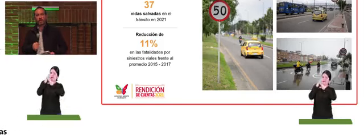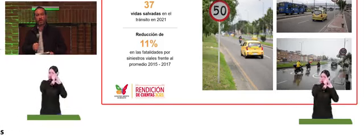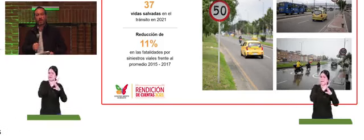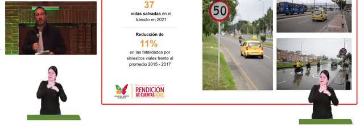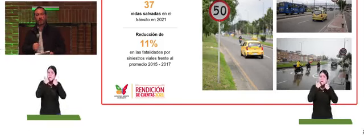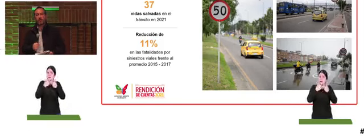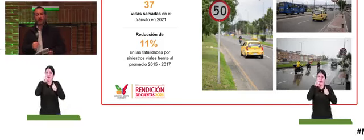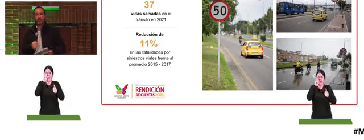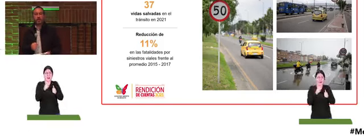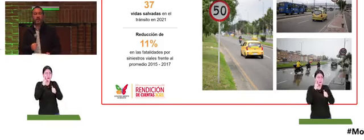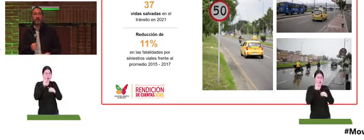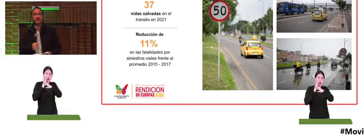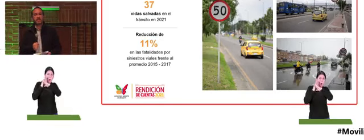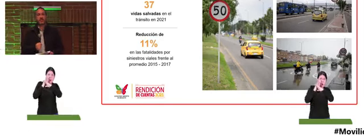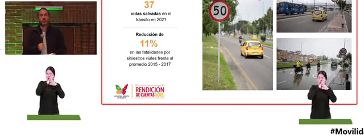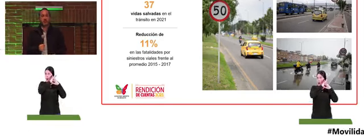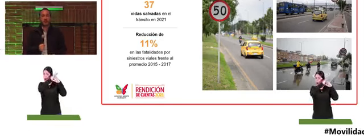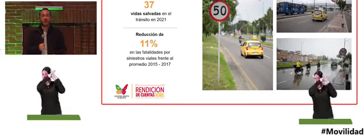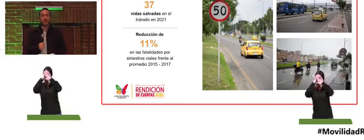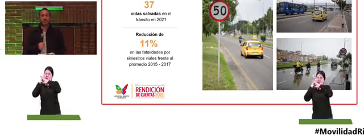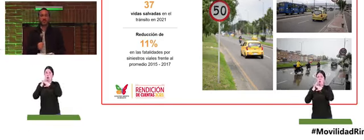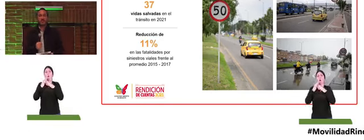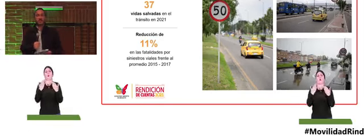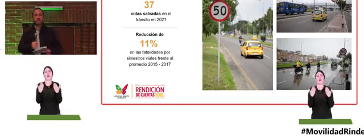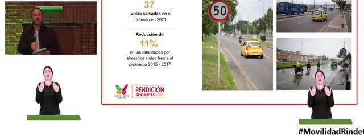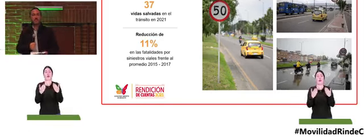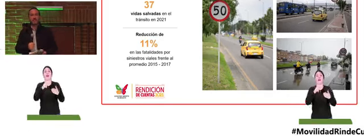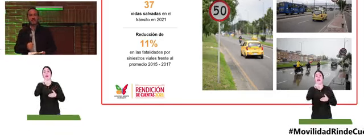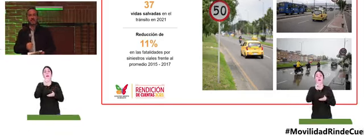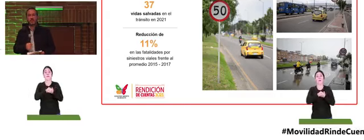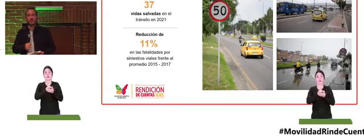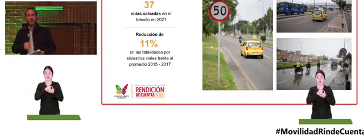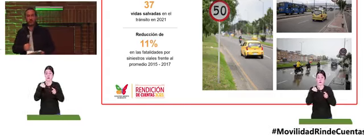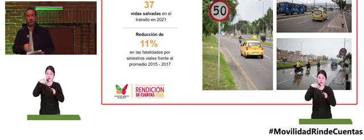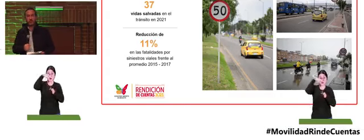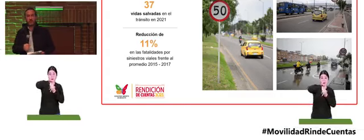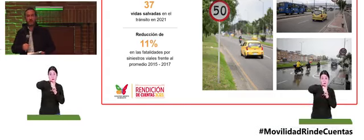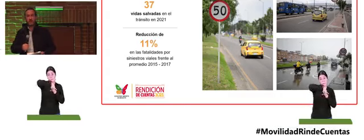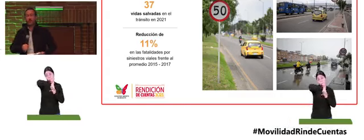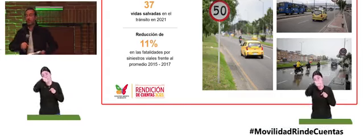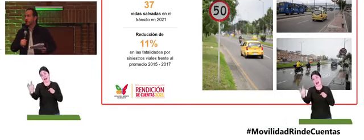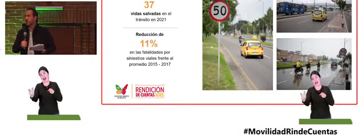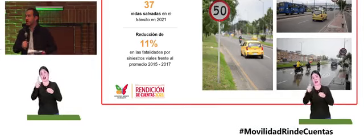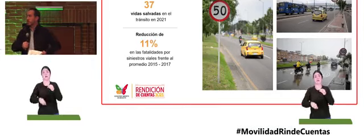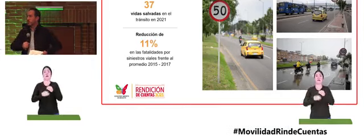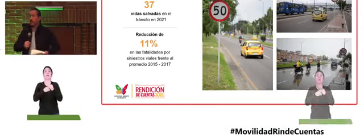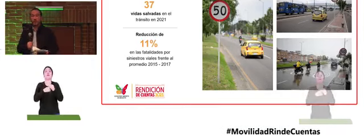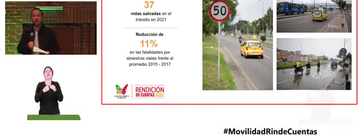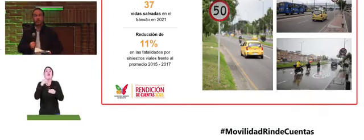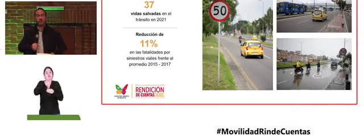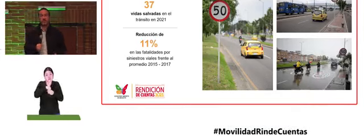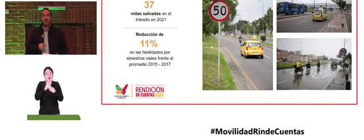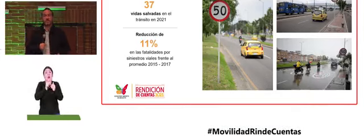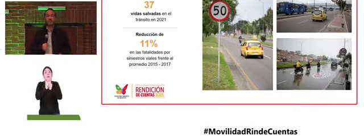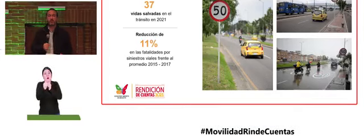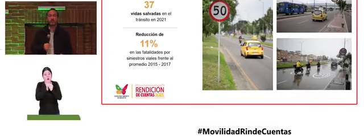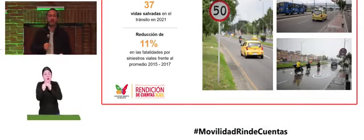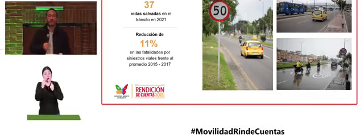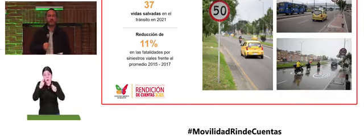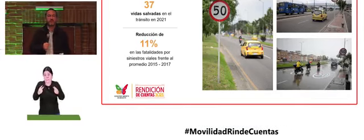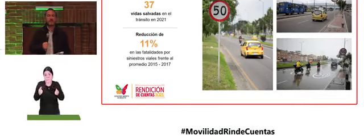cuidado. El problema es que en la moto, además de yo ser el chasis, también tengo un motor. y voy mucho más rápido, puedo ir mucho más rápido. Así que es